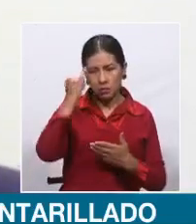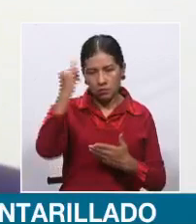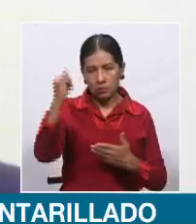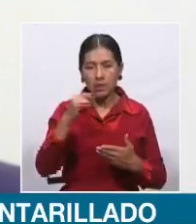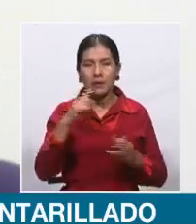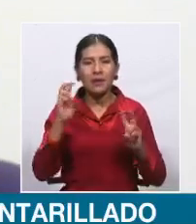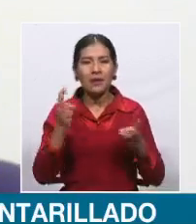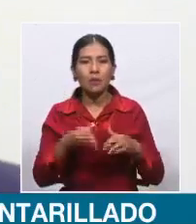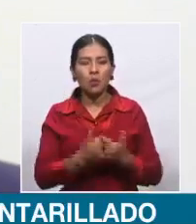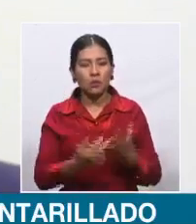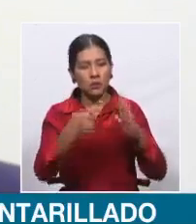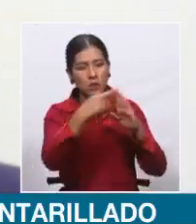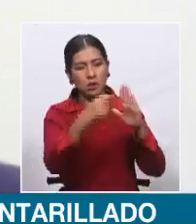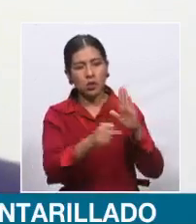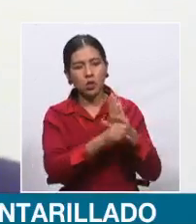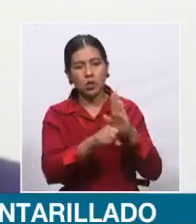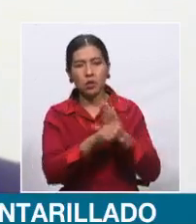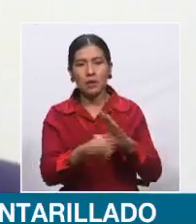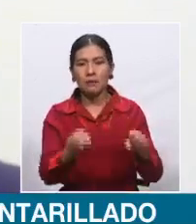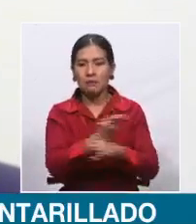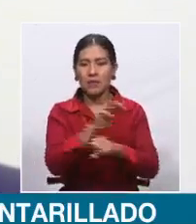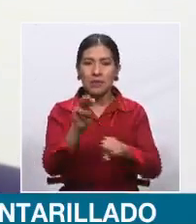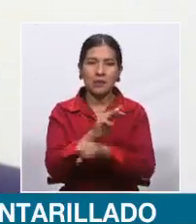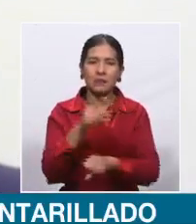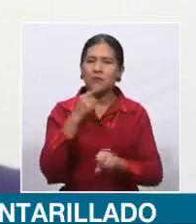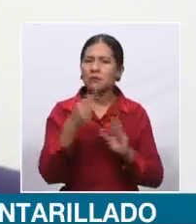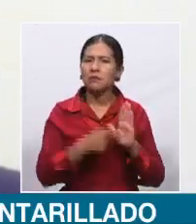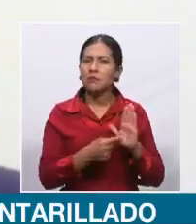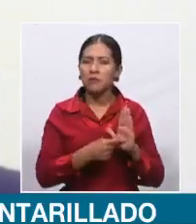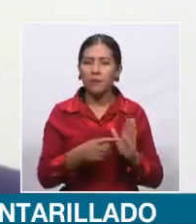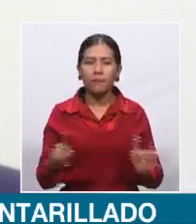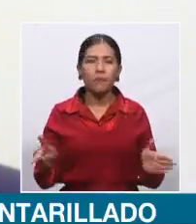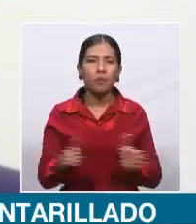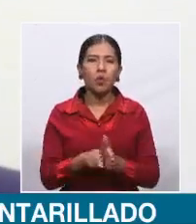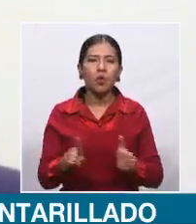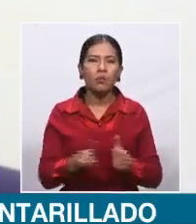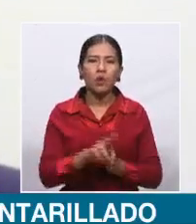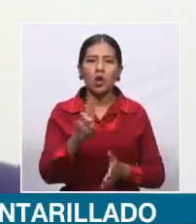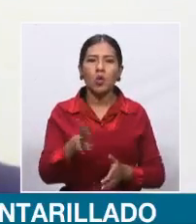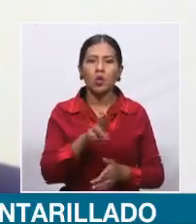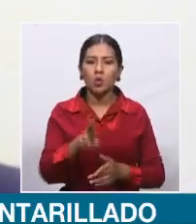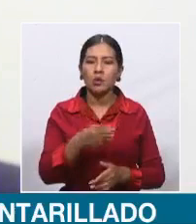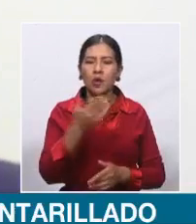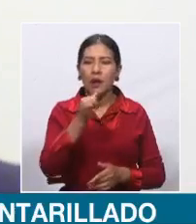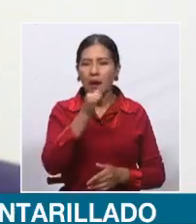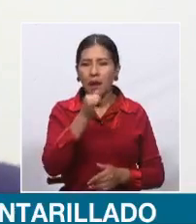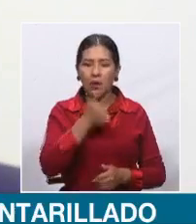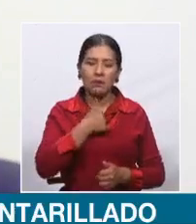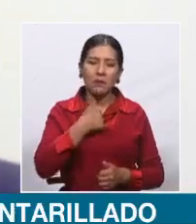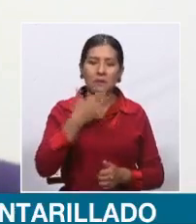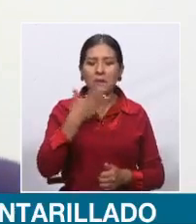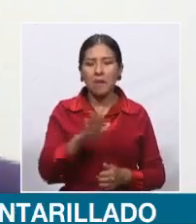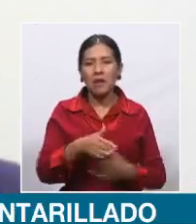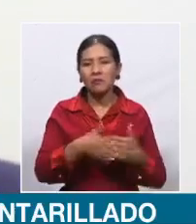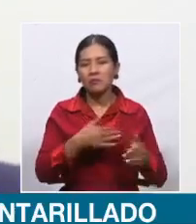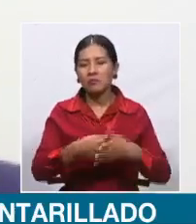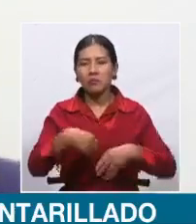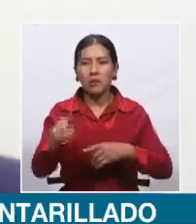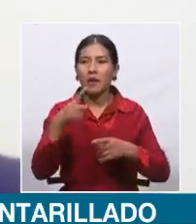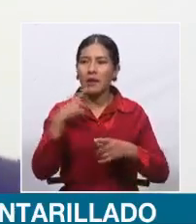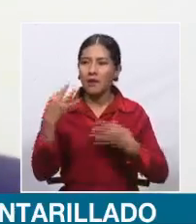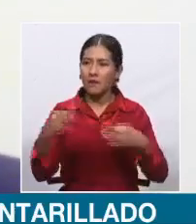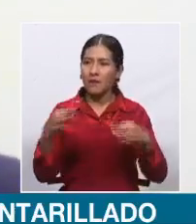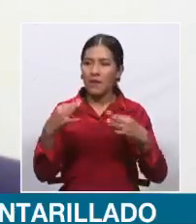una resolución ministerial, ¿no?, en la cual está prohibiendo el uso inapropiado del agua potable en estas